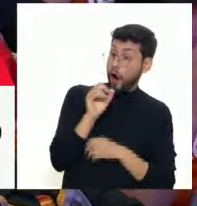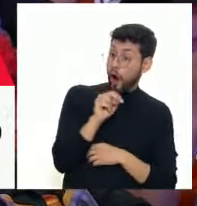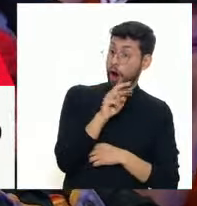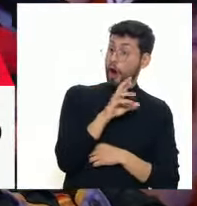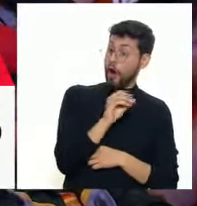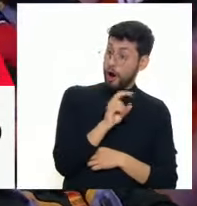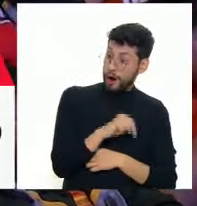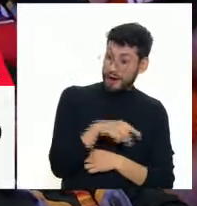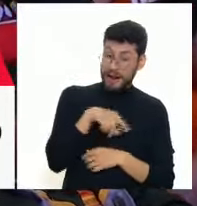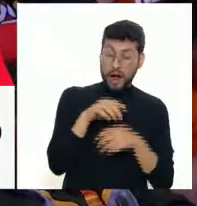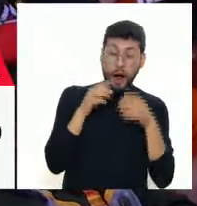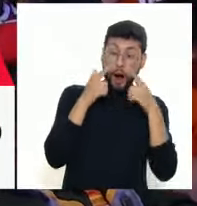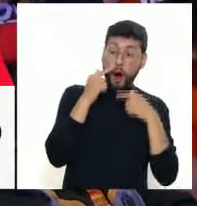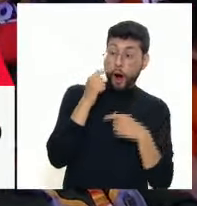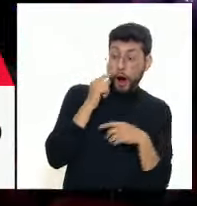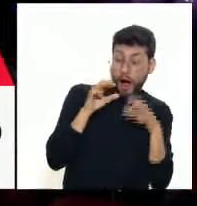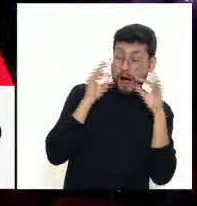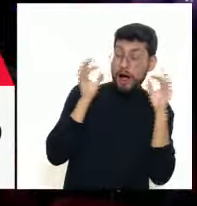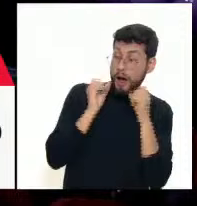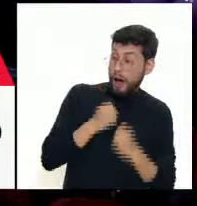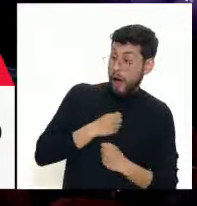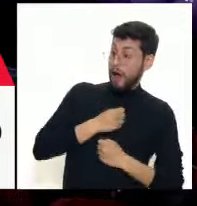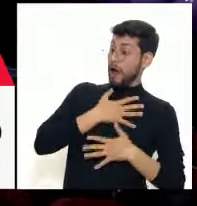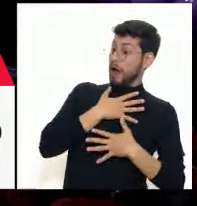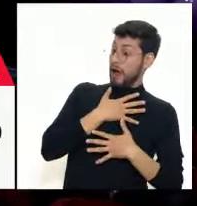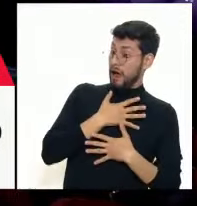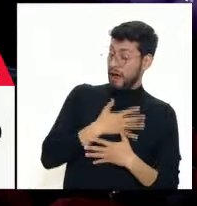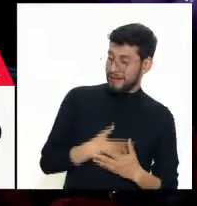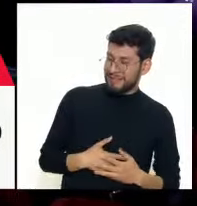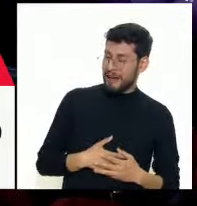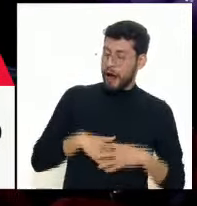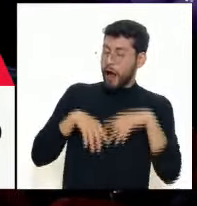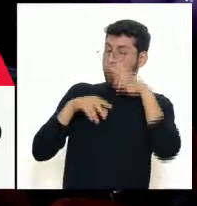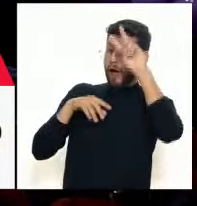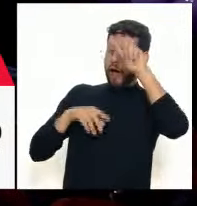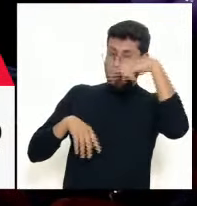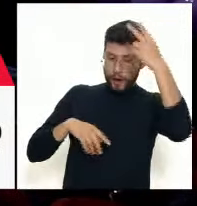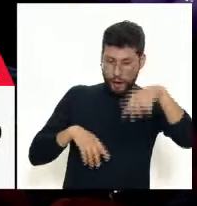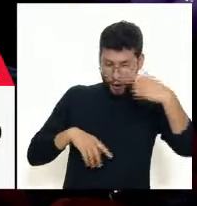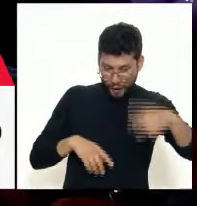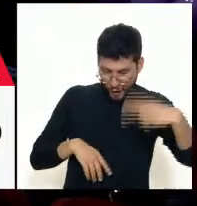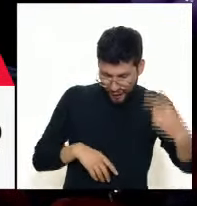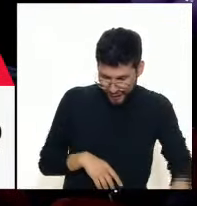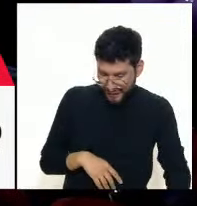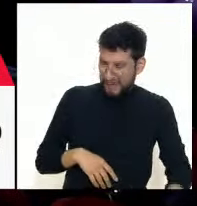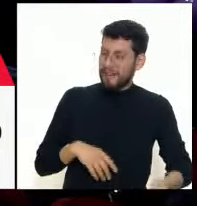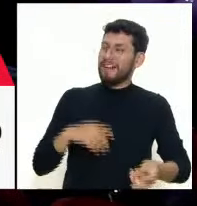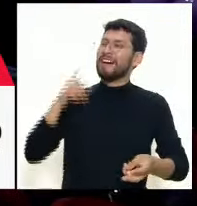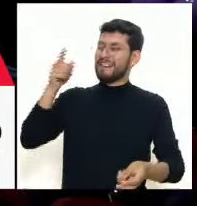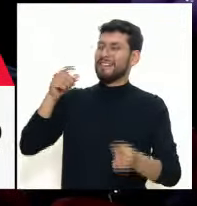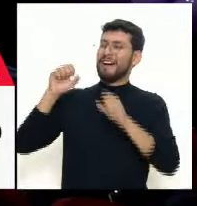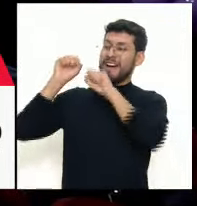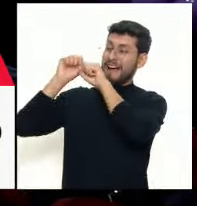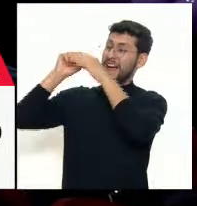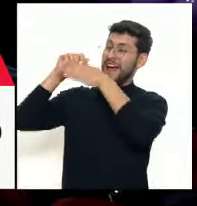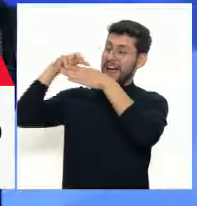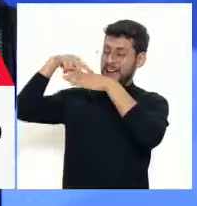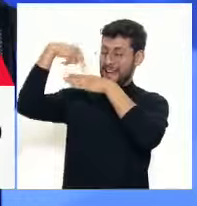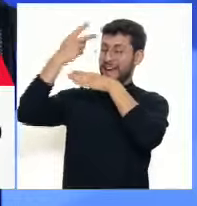de susto el señor Don Gato Ronron, cayóse de arriba abajo